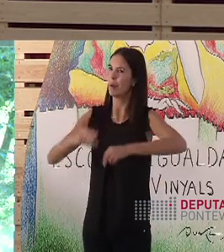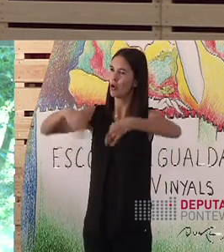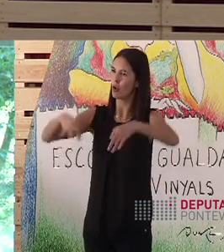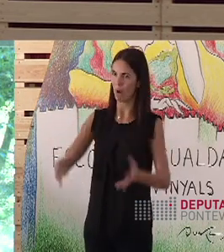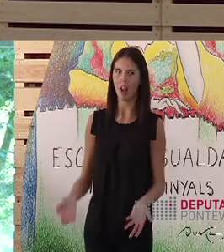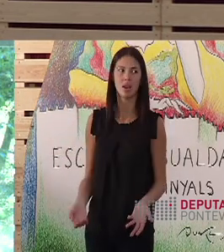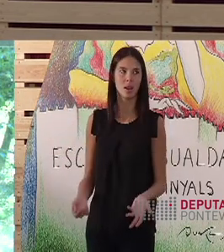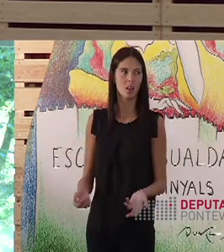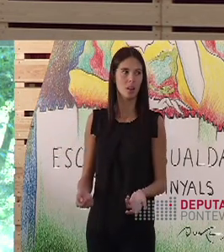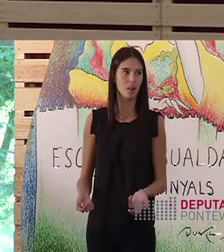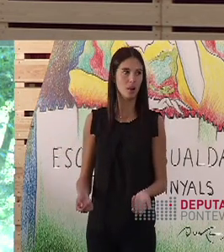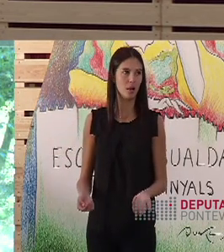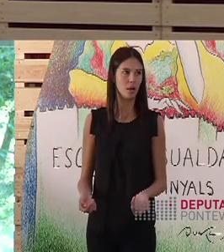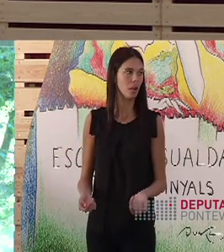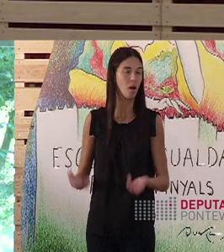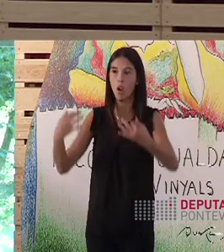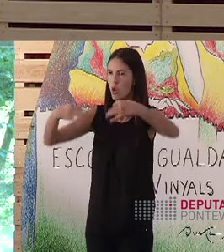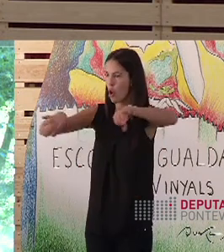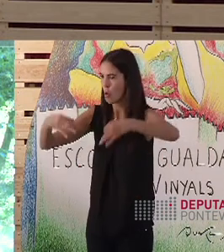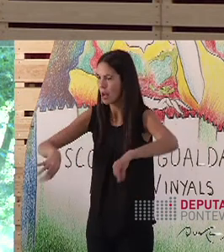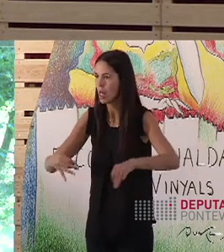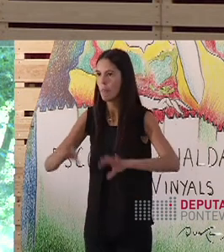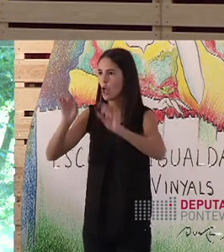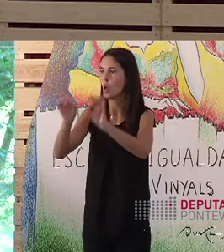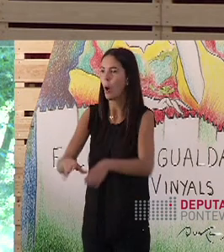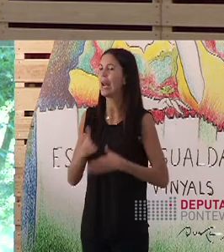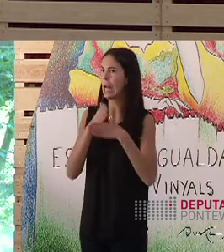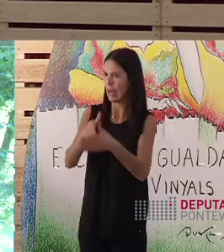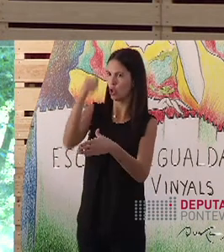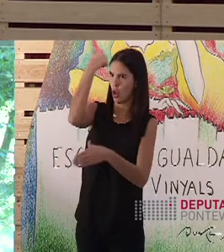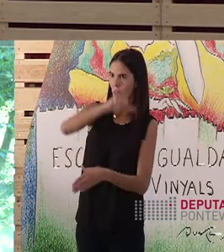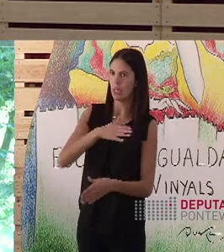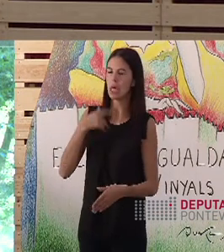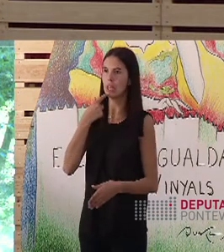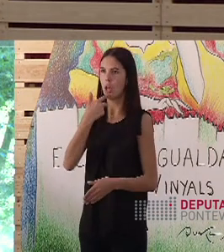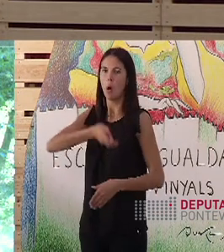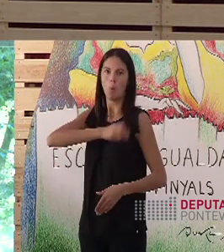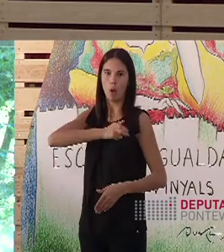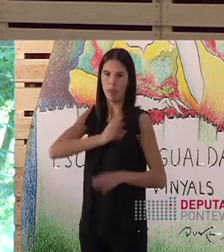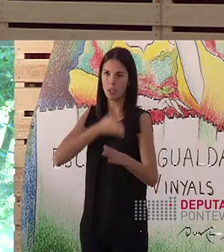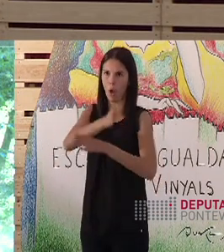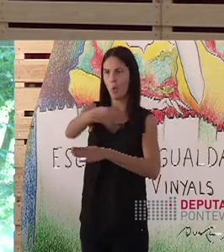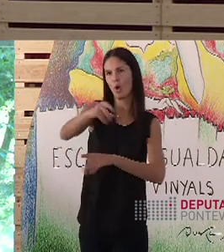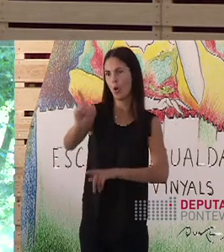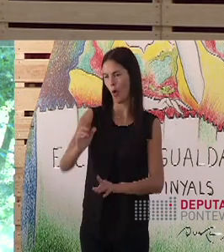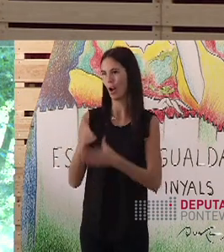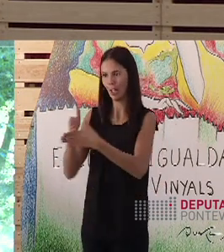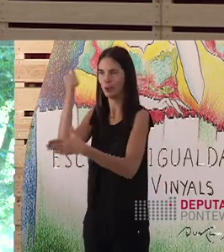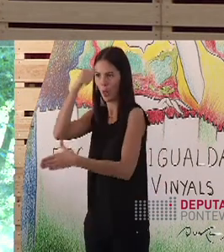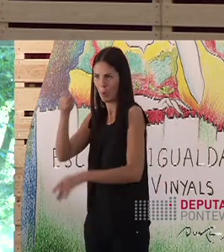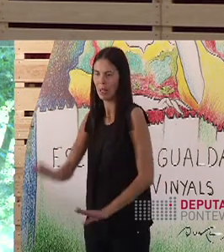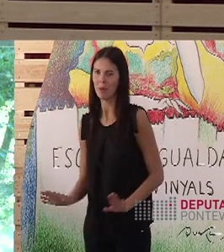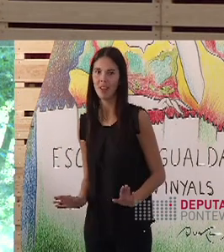eh? Bueno, como é normalizada con todos os outros varóns, eh? Non vamos dicir aquí que só os policías van, non? Non, non, é que a ver,